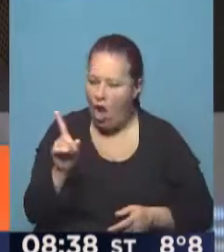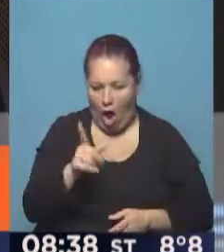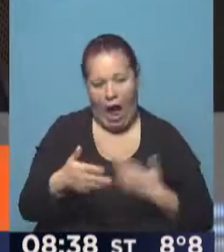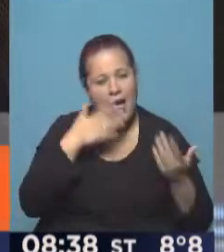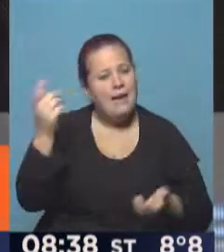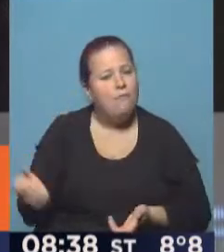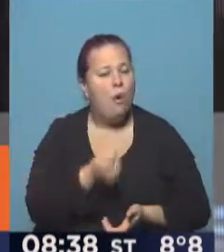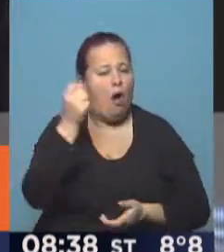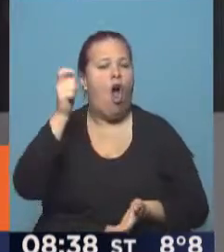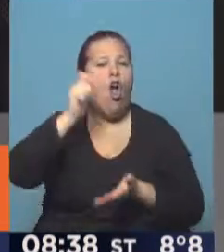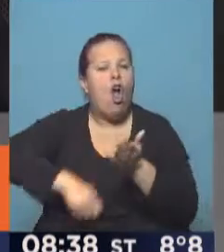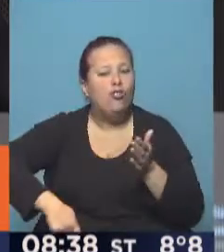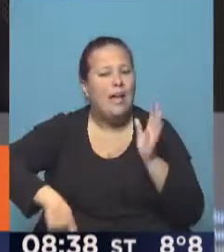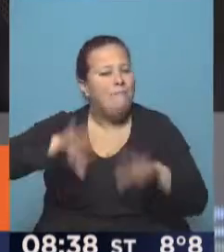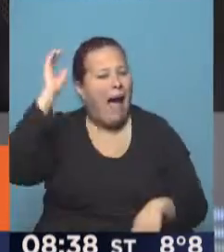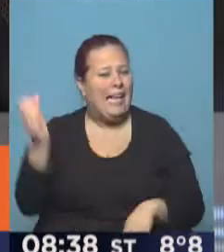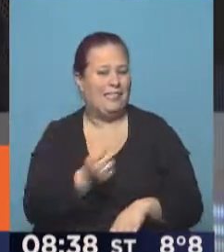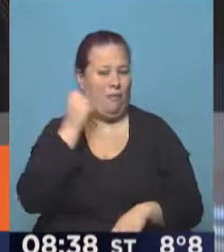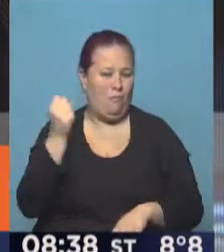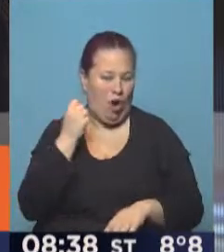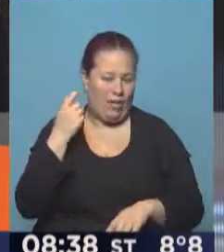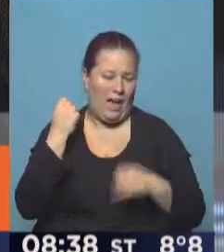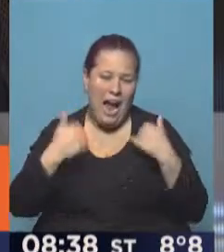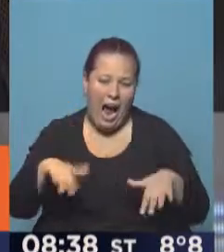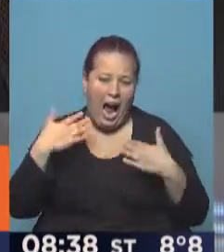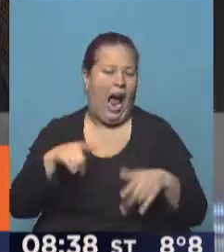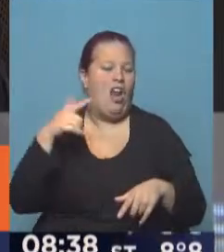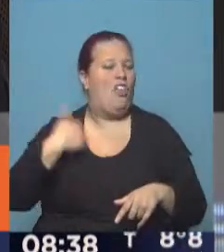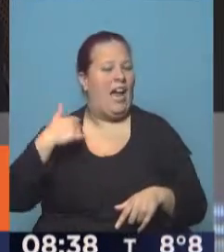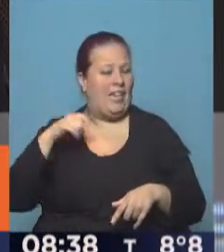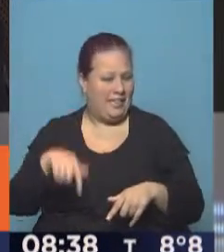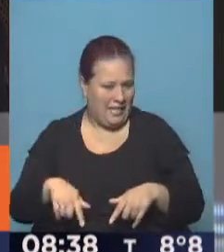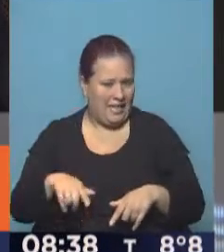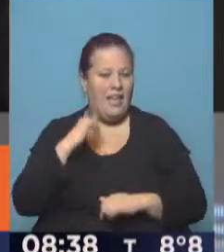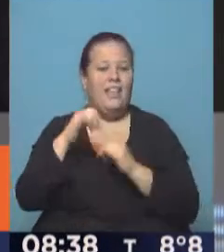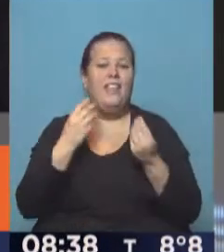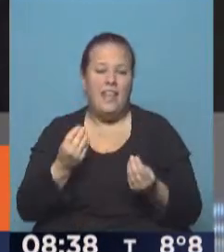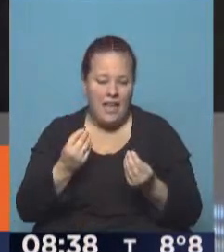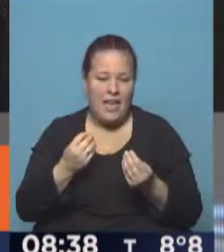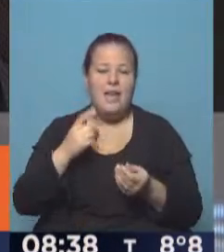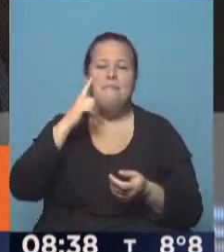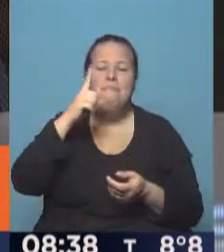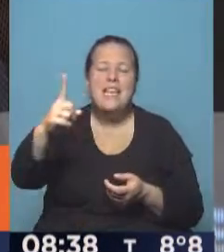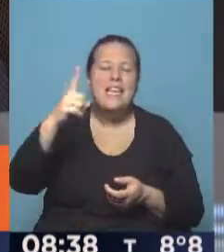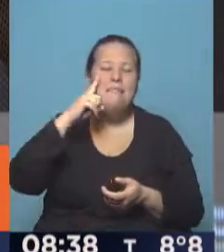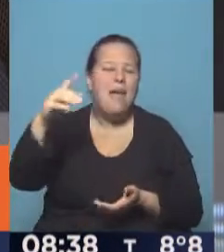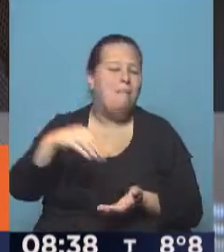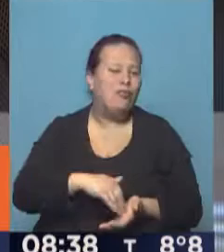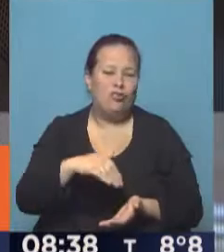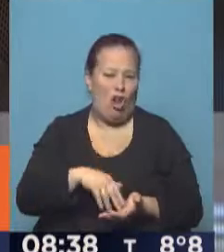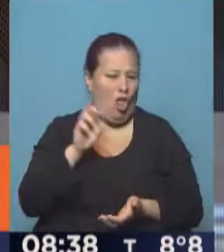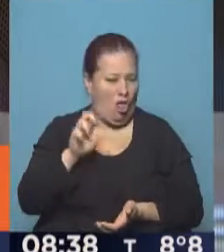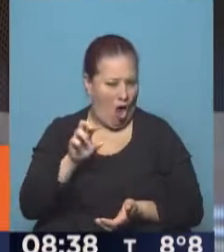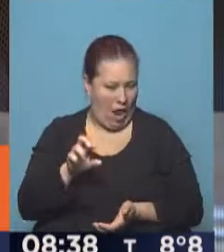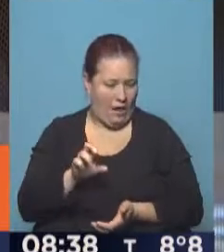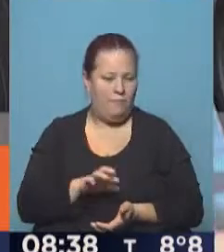hablando de los contratos más importantes que se hacían en la República Argentina. Estamos hablando de miles de millones de